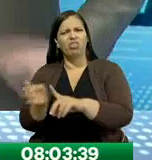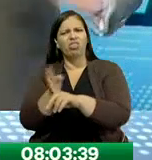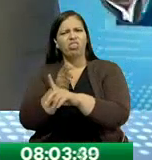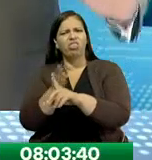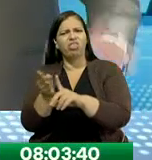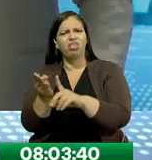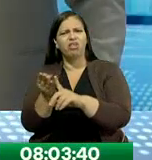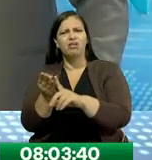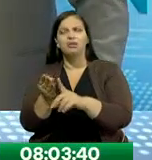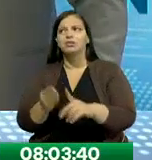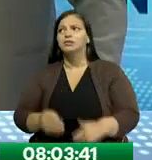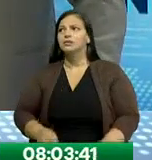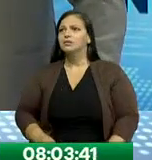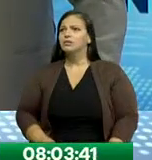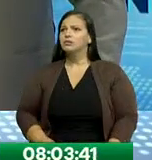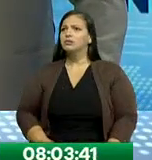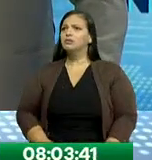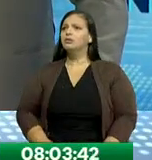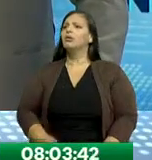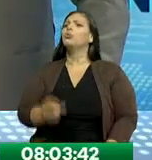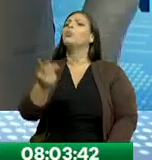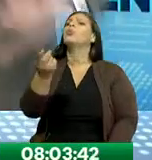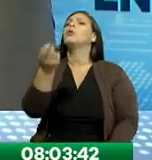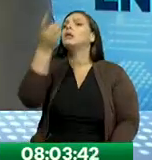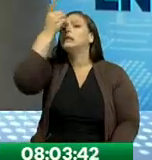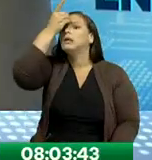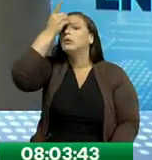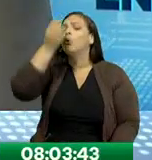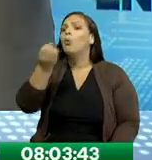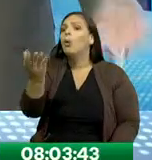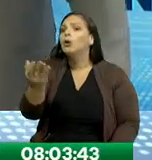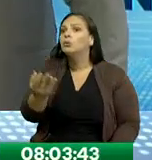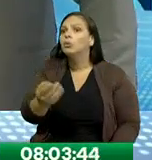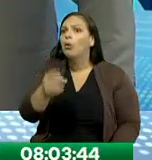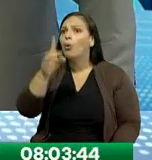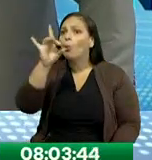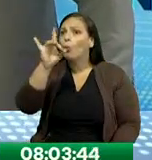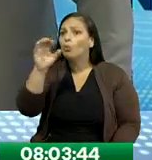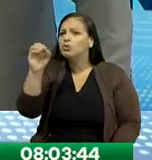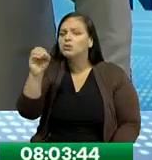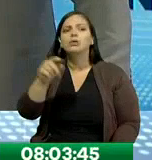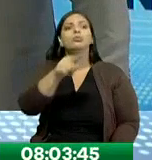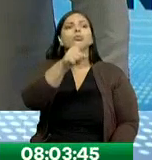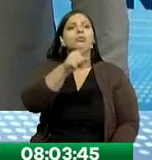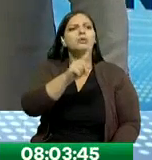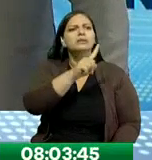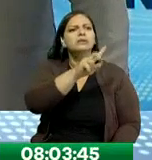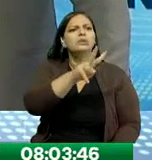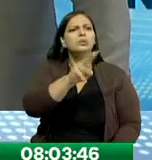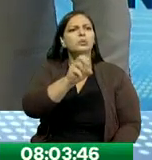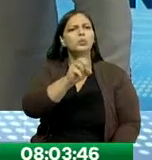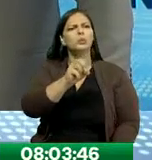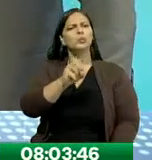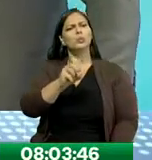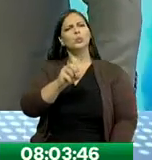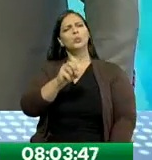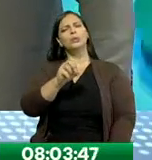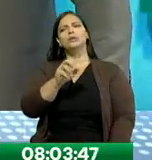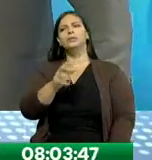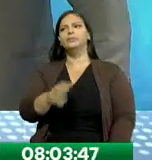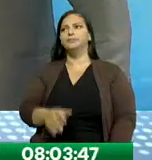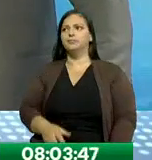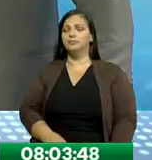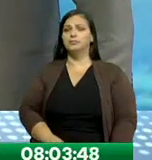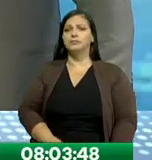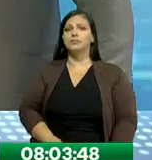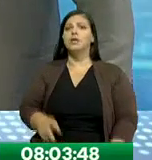80, 120, 130. Pero te devuelvo 42 sí. centavos. Pero que conste que te exacto, que conste que